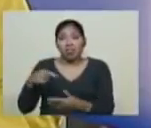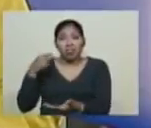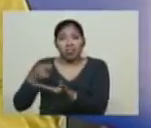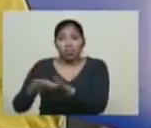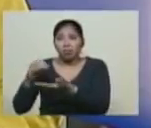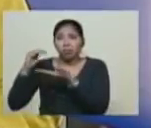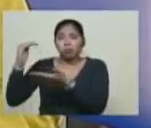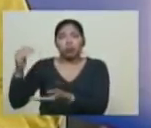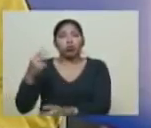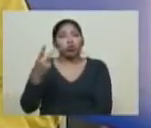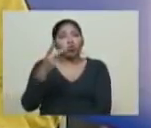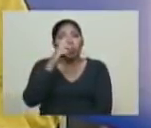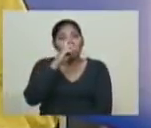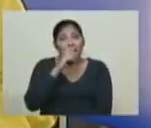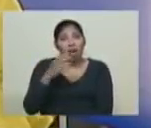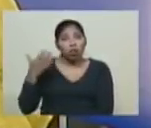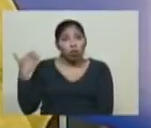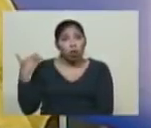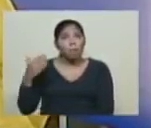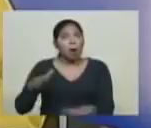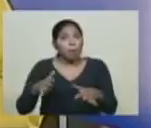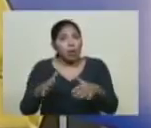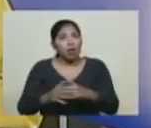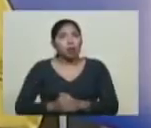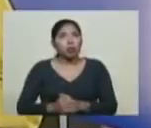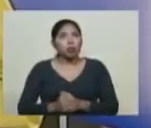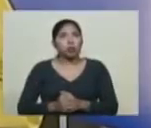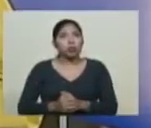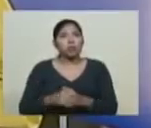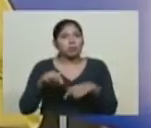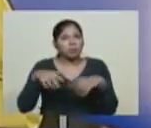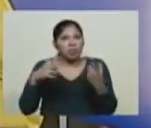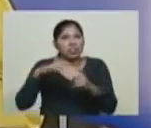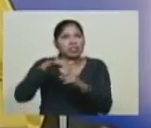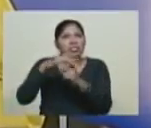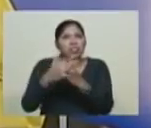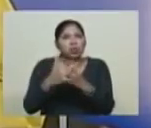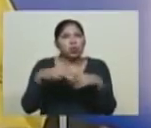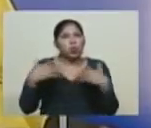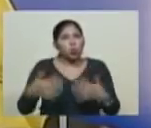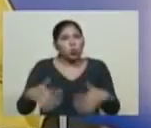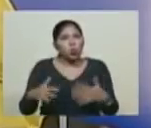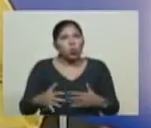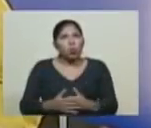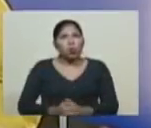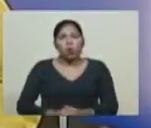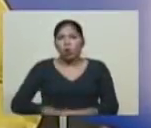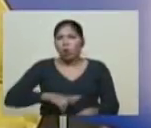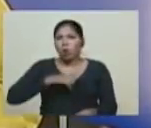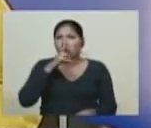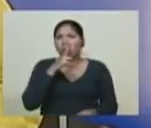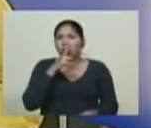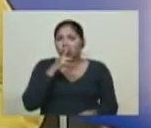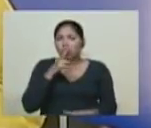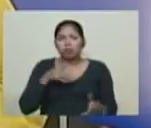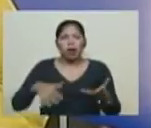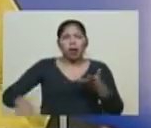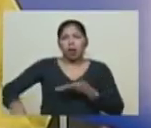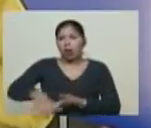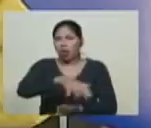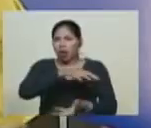hicimos hace más de 2 años, año y medio, en medio del crujir de la guerra